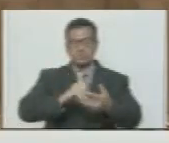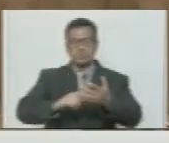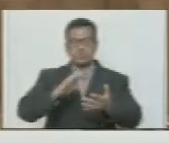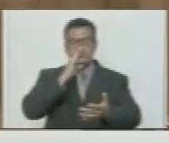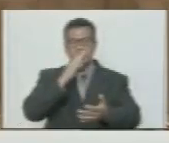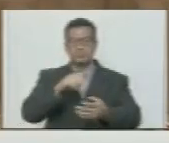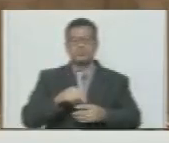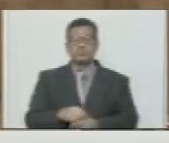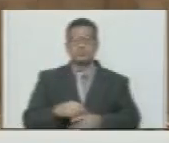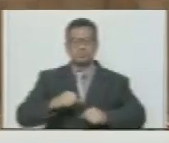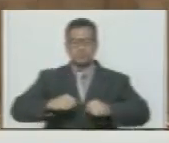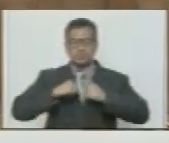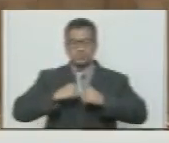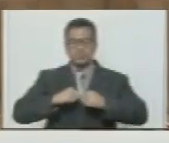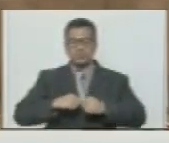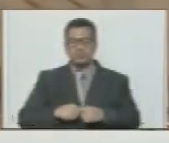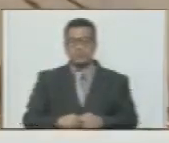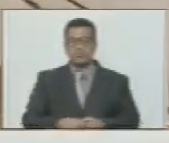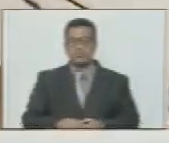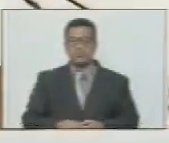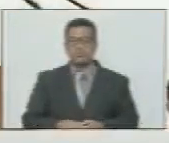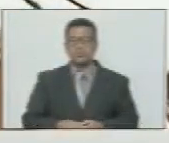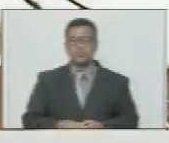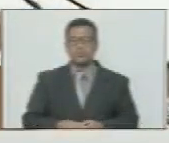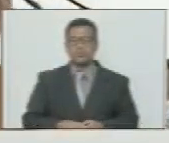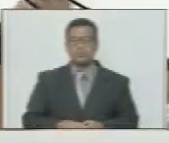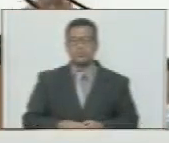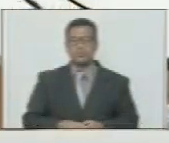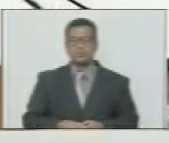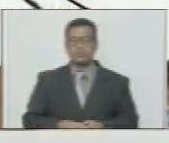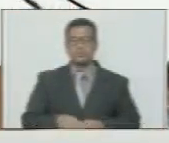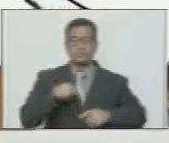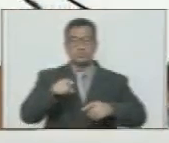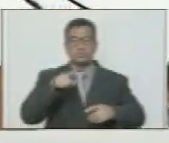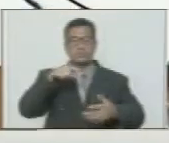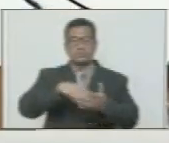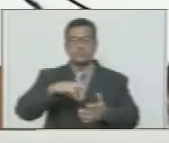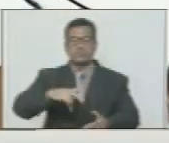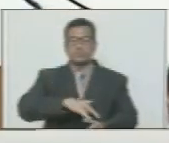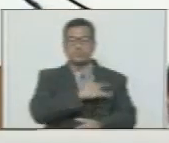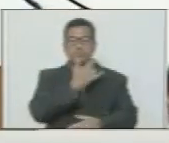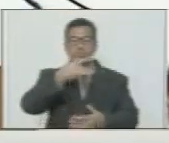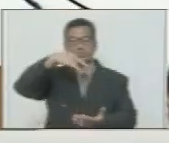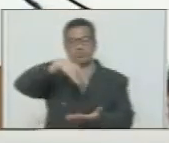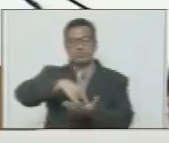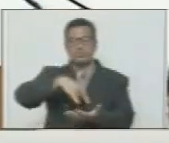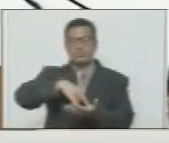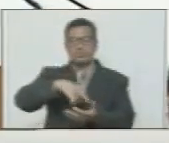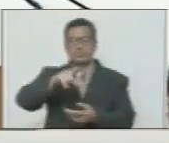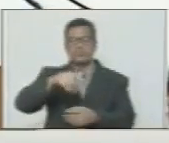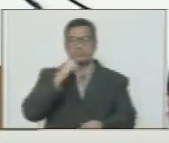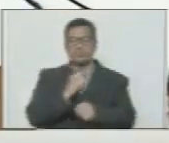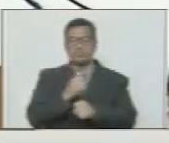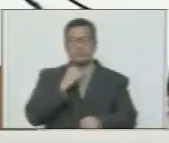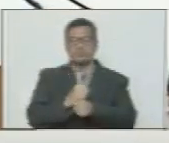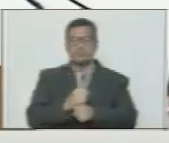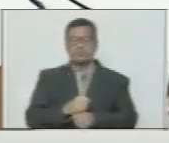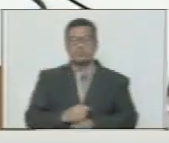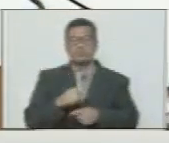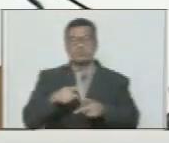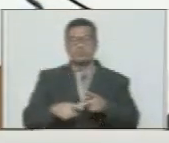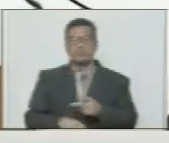teoría y la filosofía, firme, y allí llega a la Universidad de Carabobo, donde